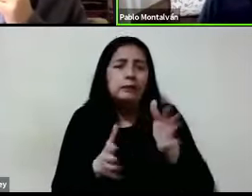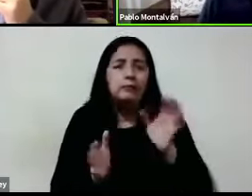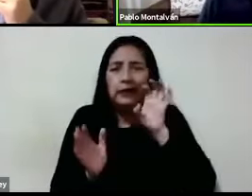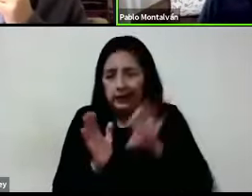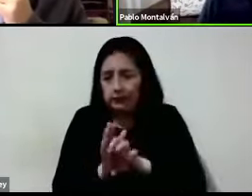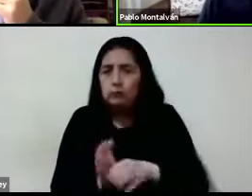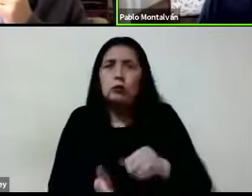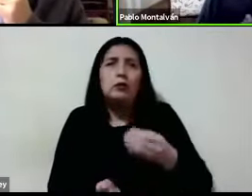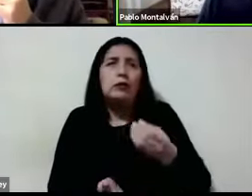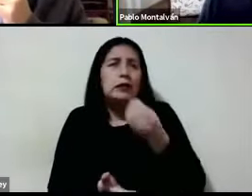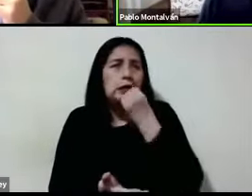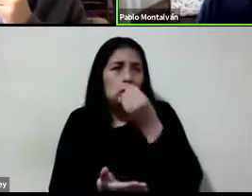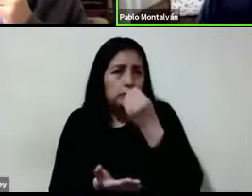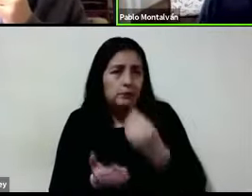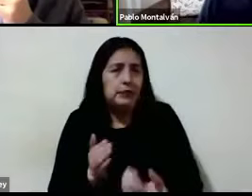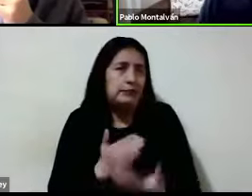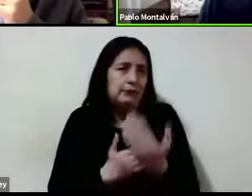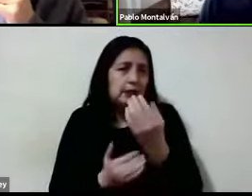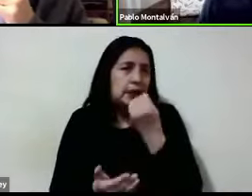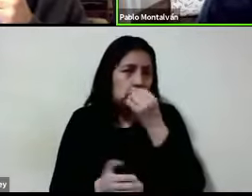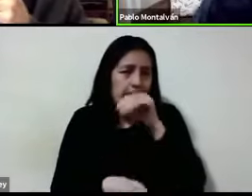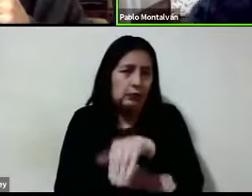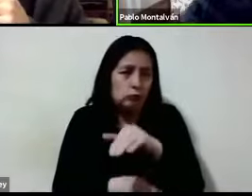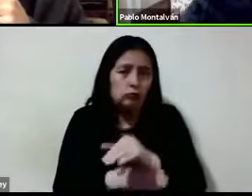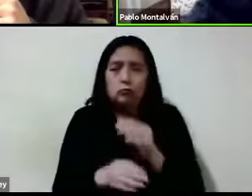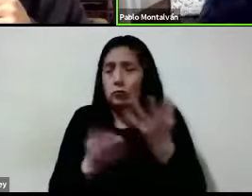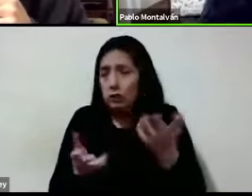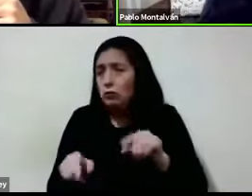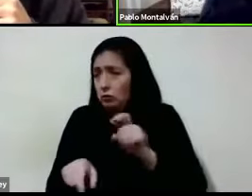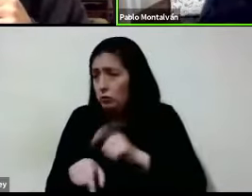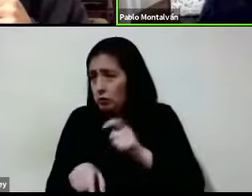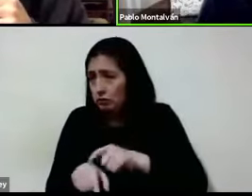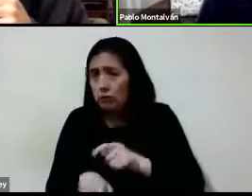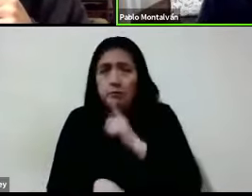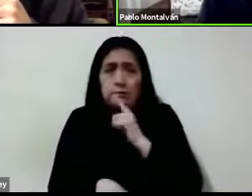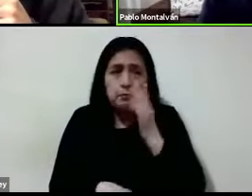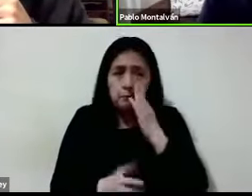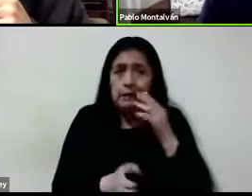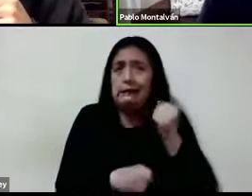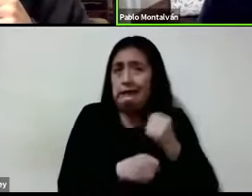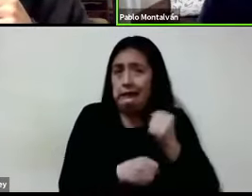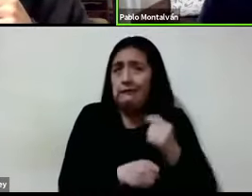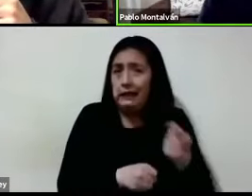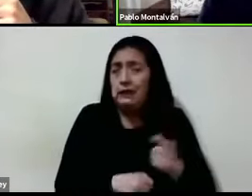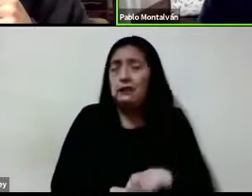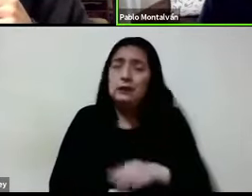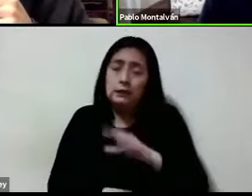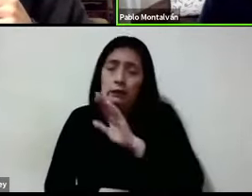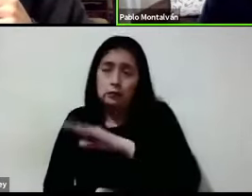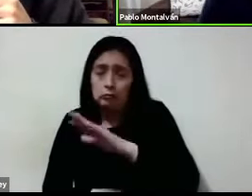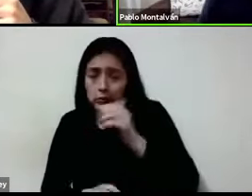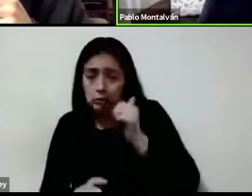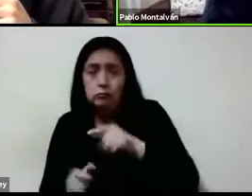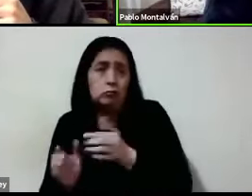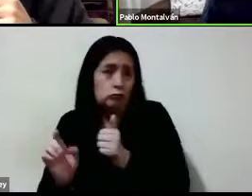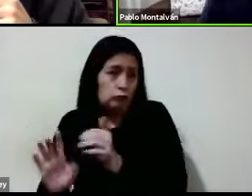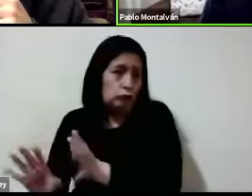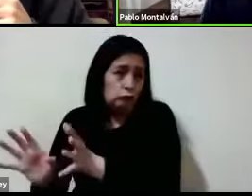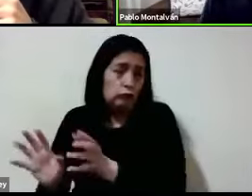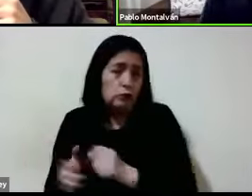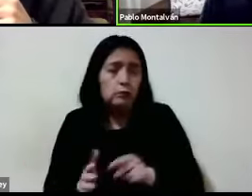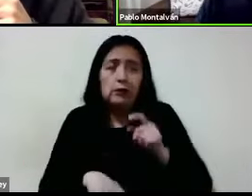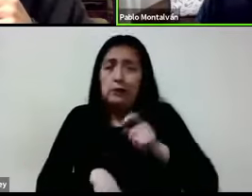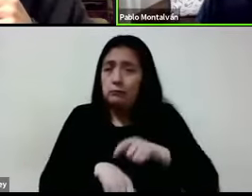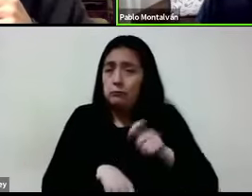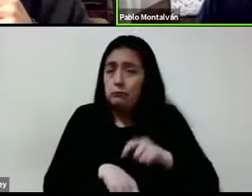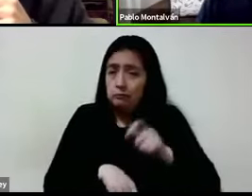los almuerzos, saber que también hay un momento en que los padres tienen que trabajar y que los chicos tienen que estar haciendo sus actividades, pero tienen que haber